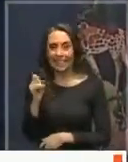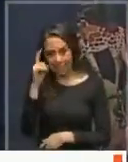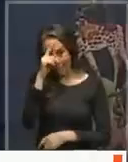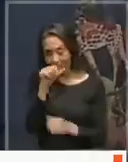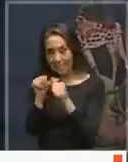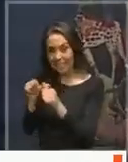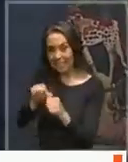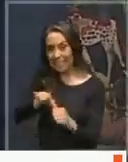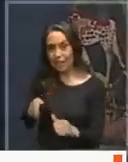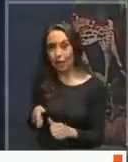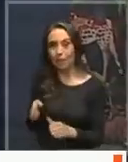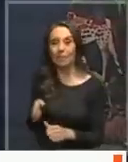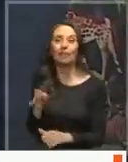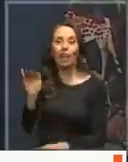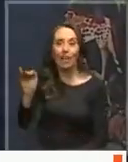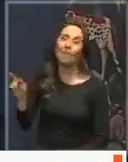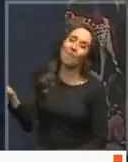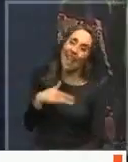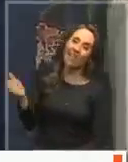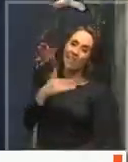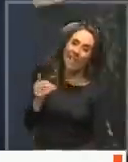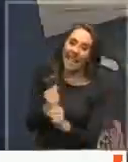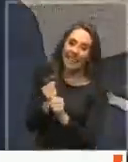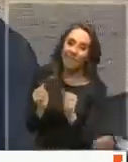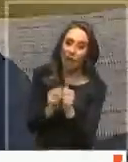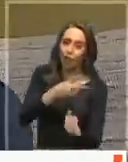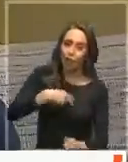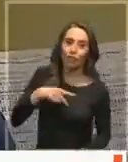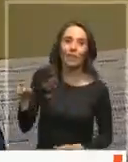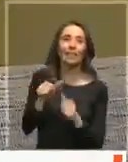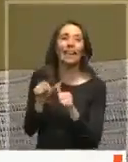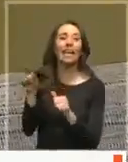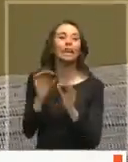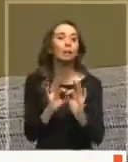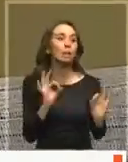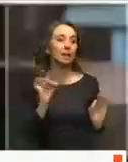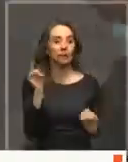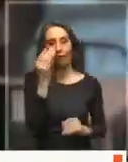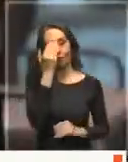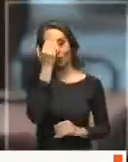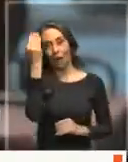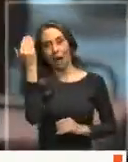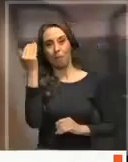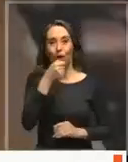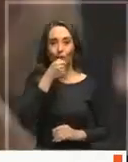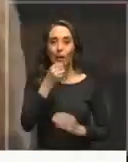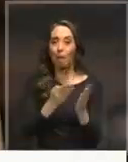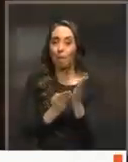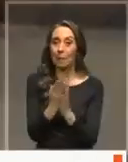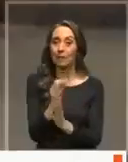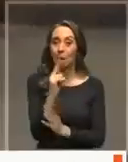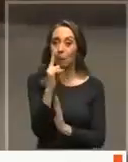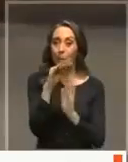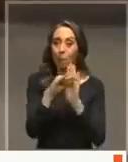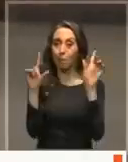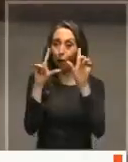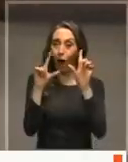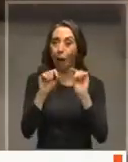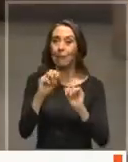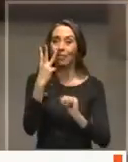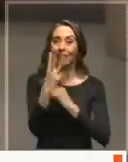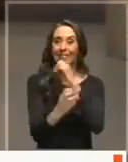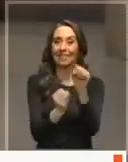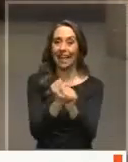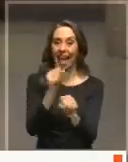convencer a Stefan, pero lo convencimos. Es que es especial, lo que pasa es que es un artista. Comienza el primer capítulo de la tercera